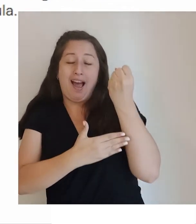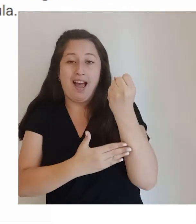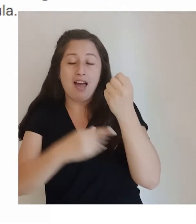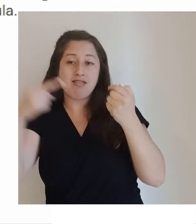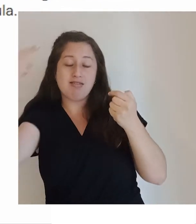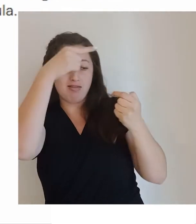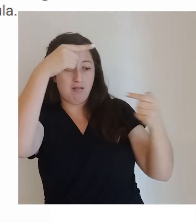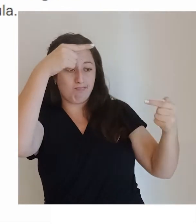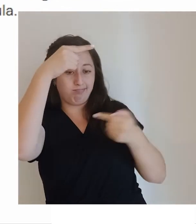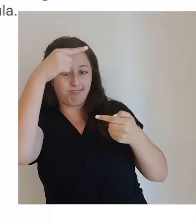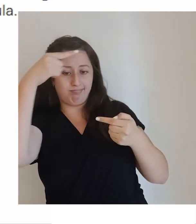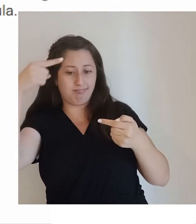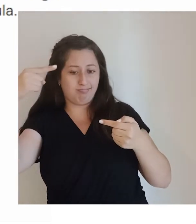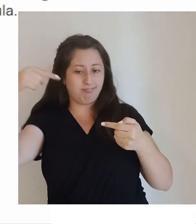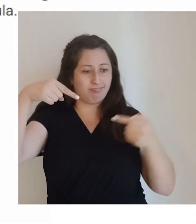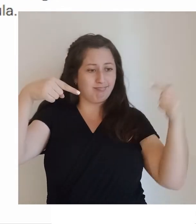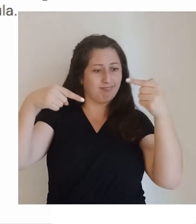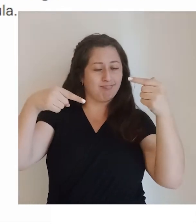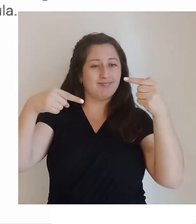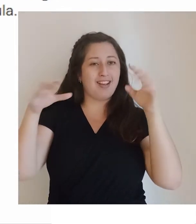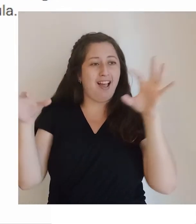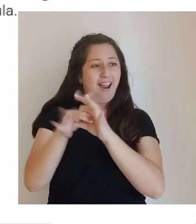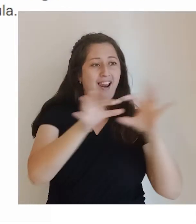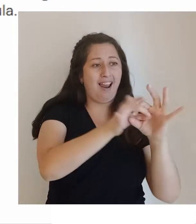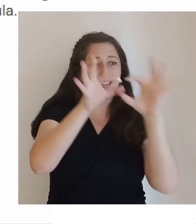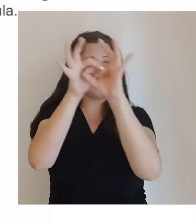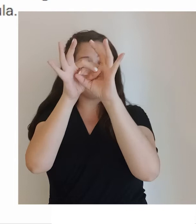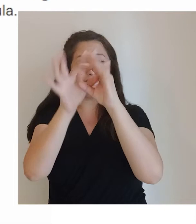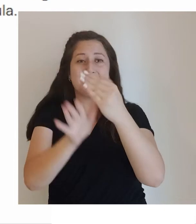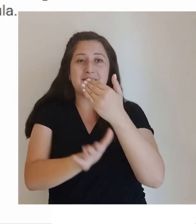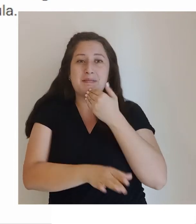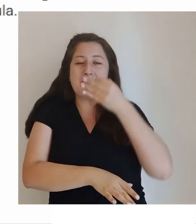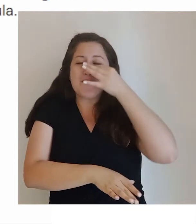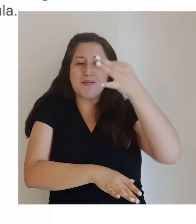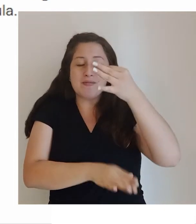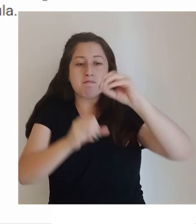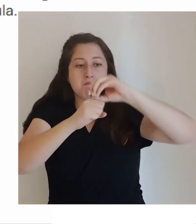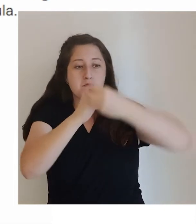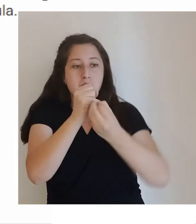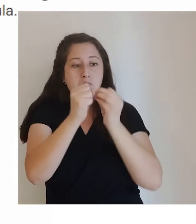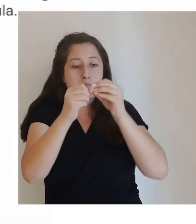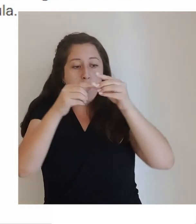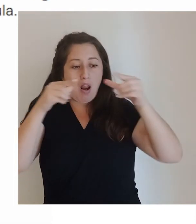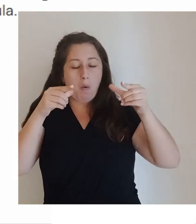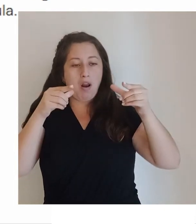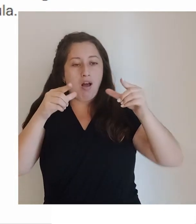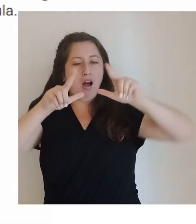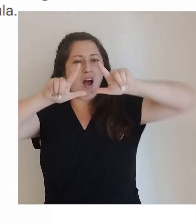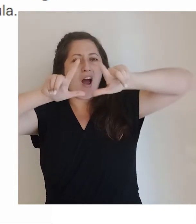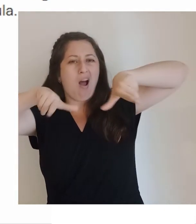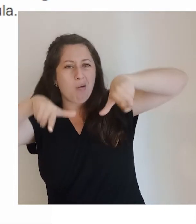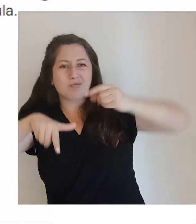para cada enlace e identificar la geometría de la molécula.